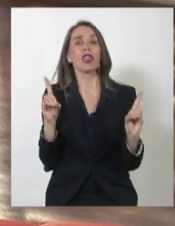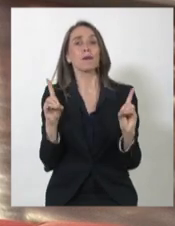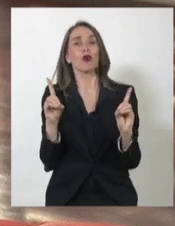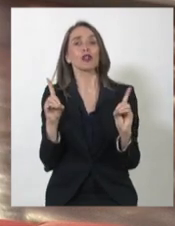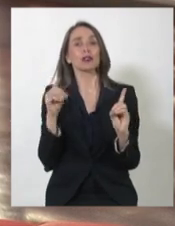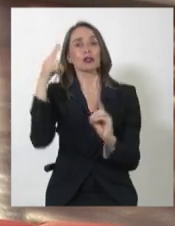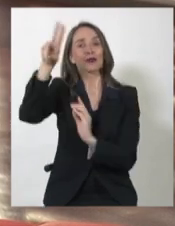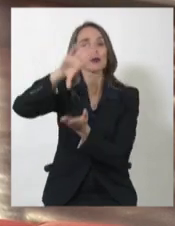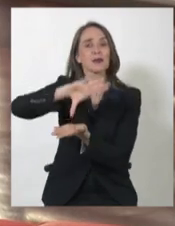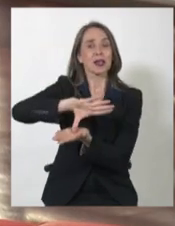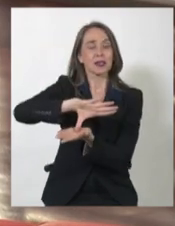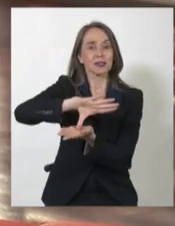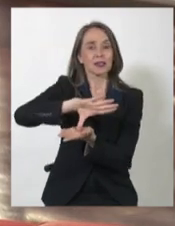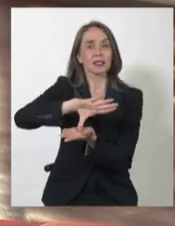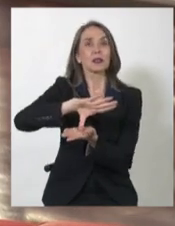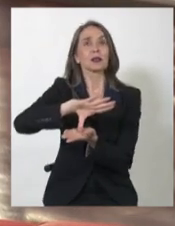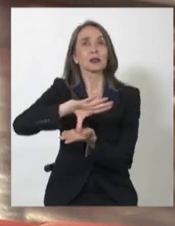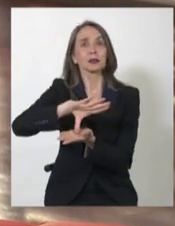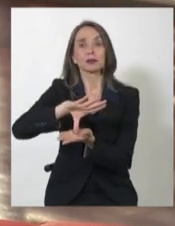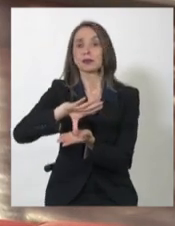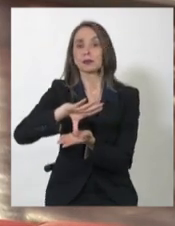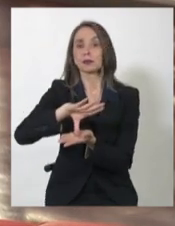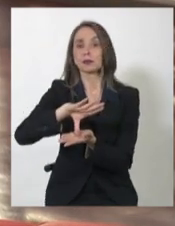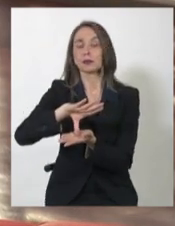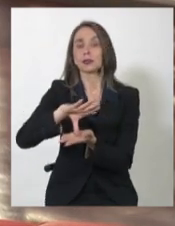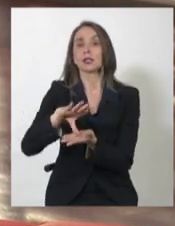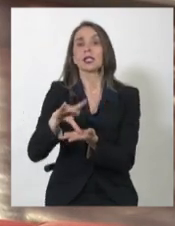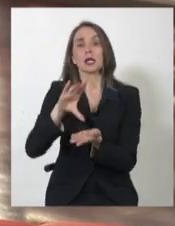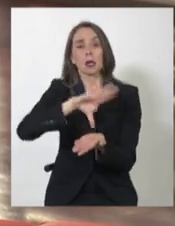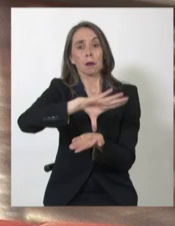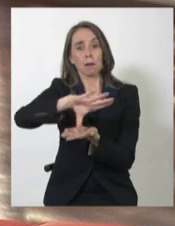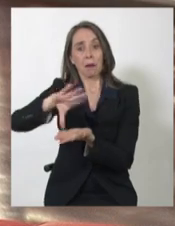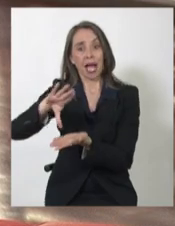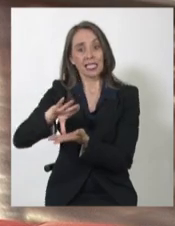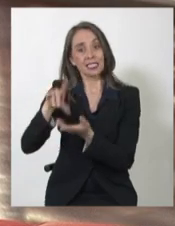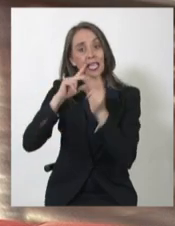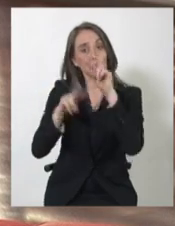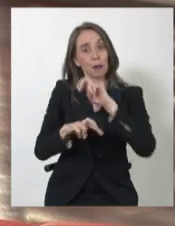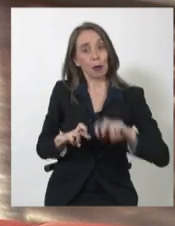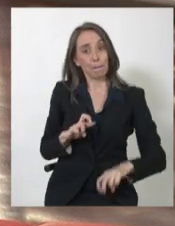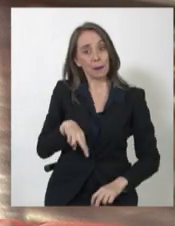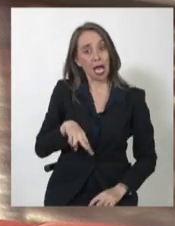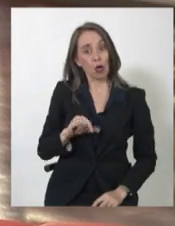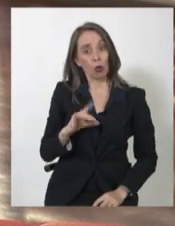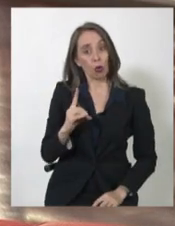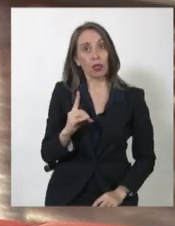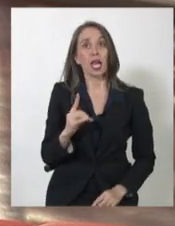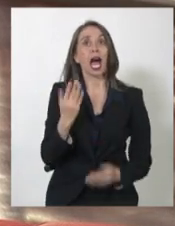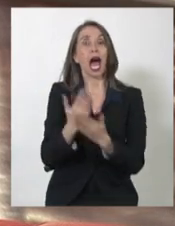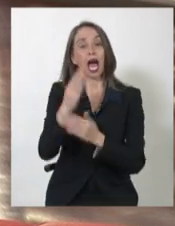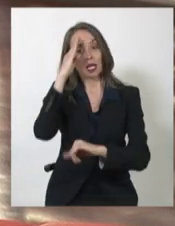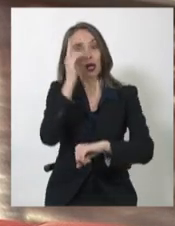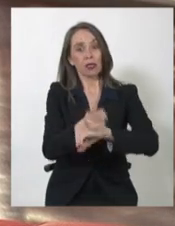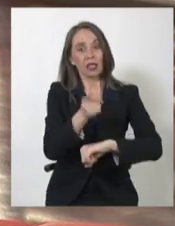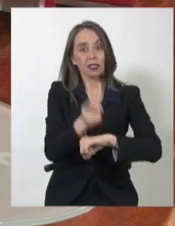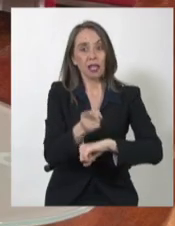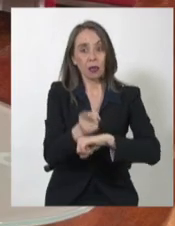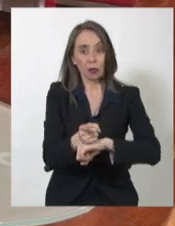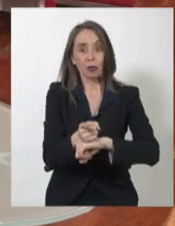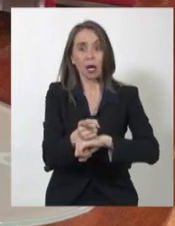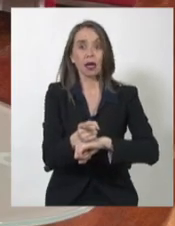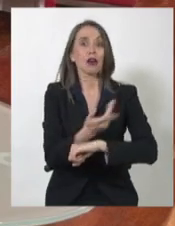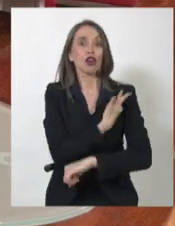donde generalmente estábamos, se planteó en países donde existían dictaduras o regímenes autoritarios,